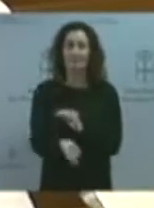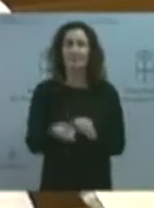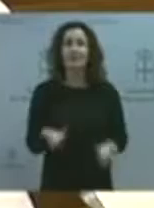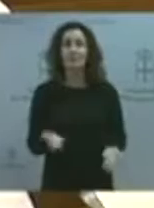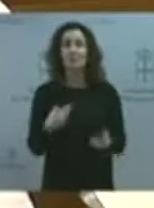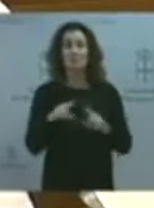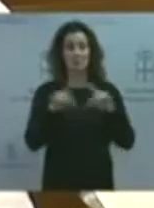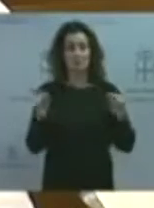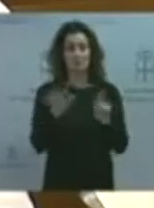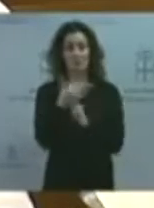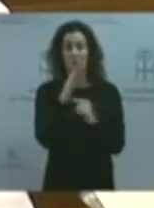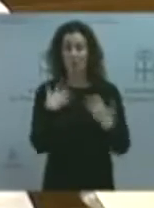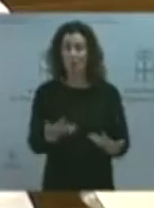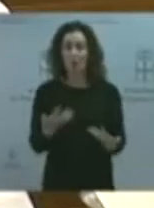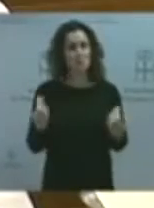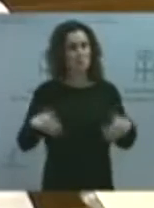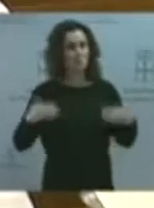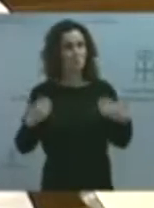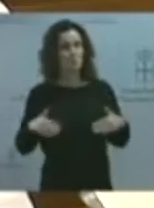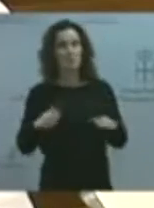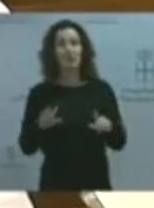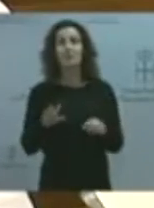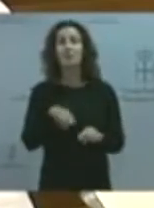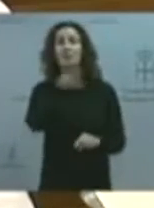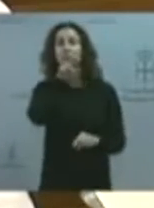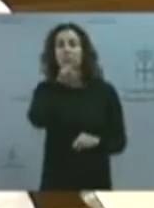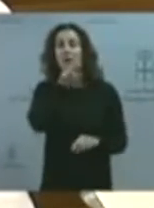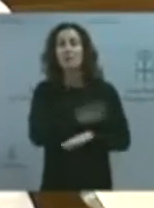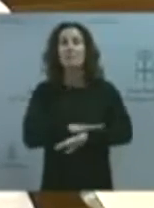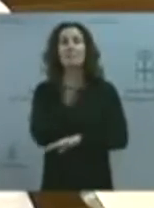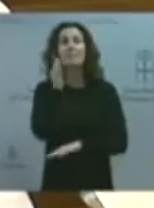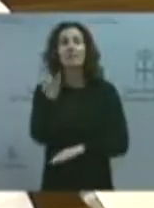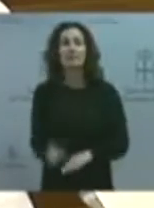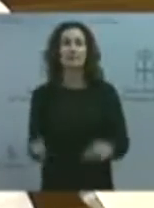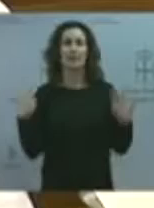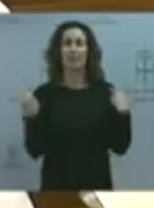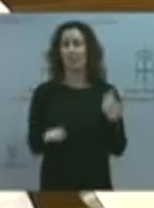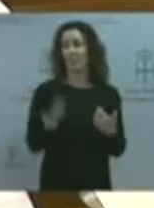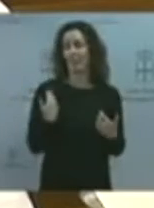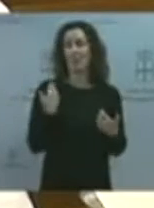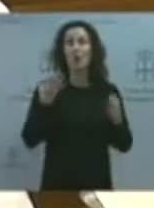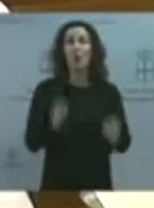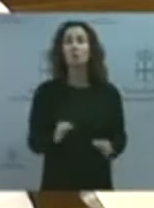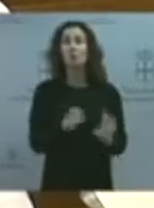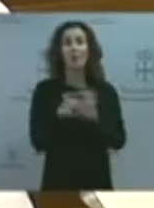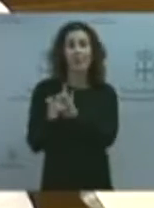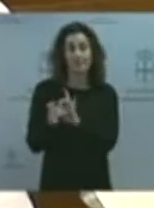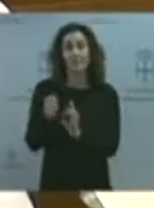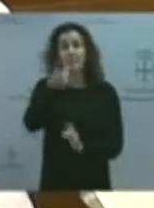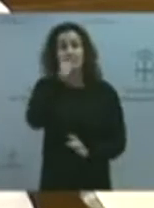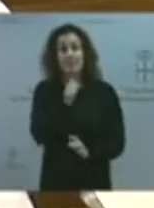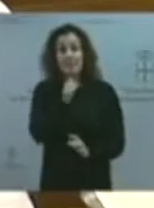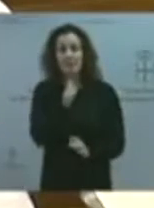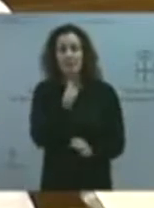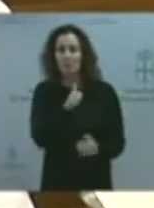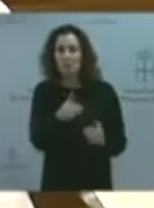las palabras de la ministra de Hacienda hace tan solo unos días, la ministra de Pedro Sánchez, son otra piedra en el camino. La señora Montero ha